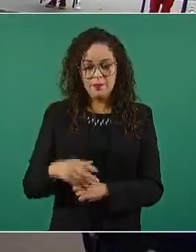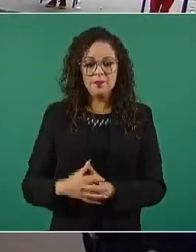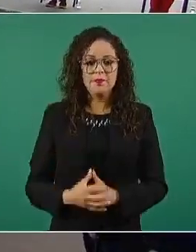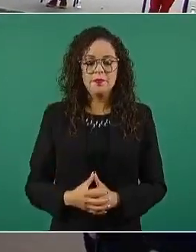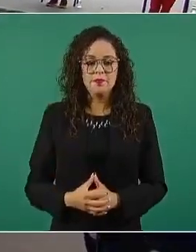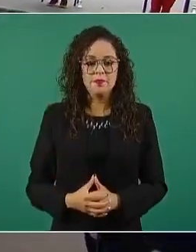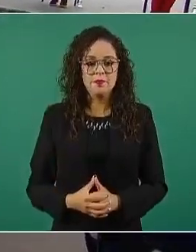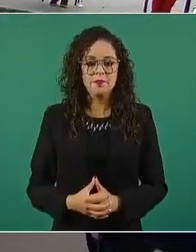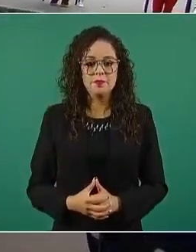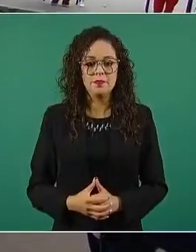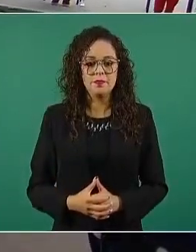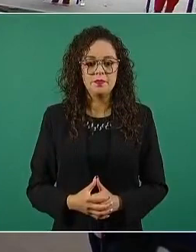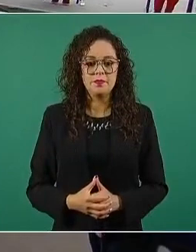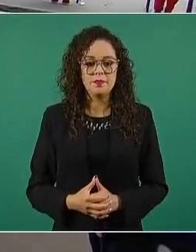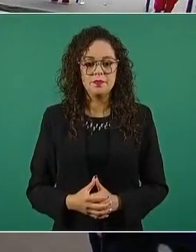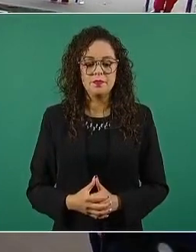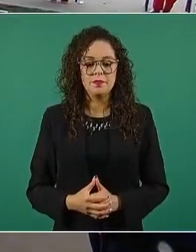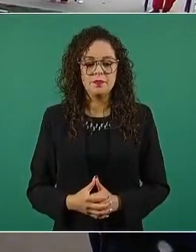mexicanos.